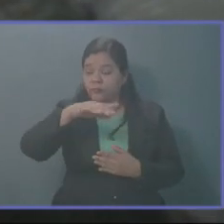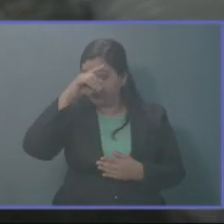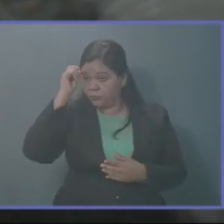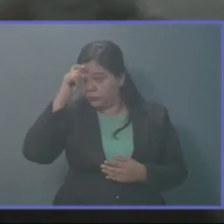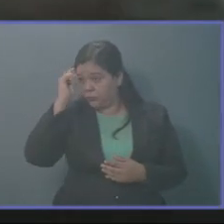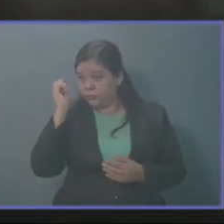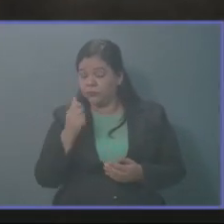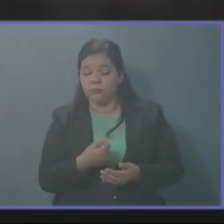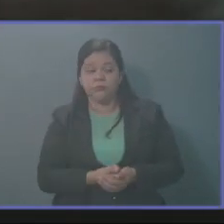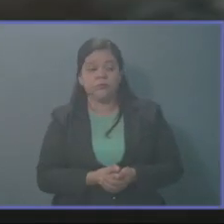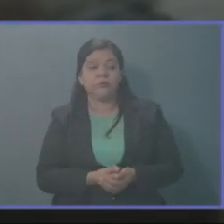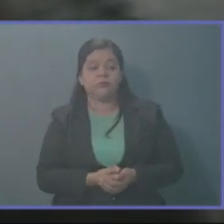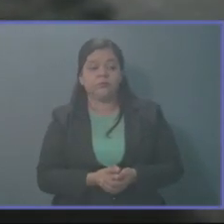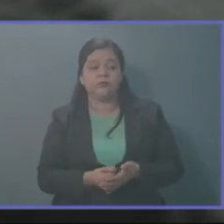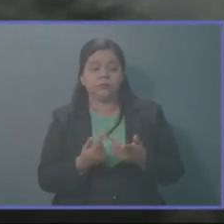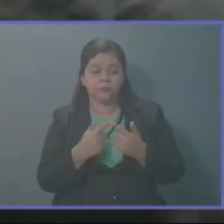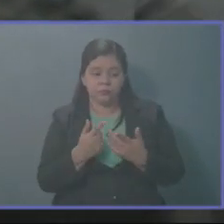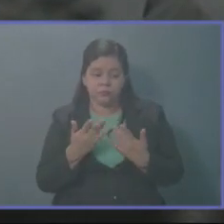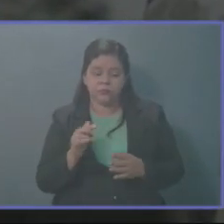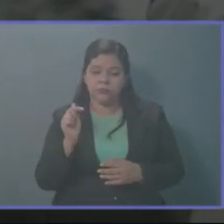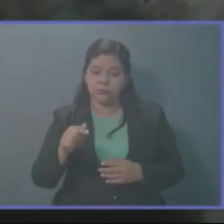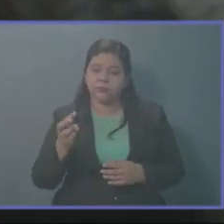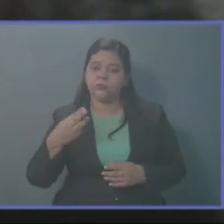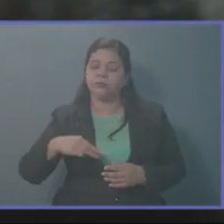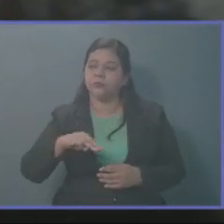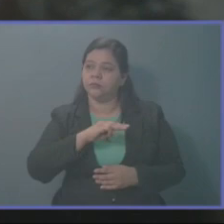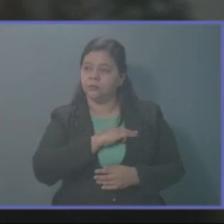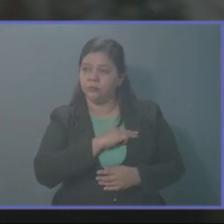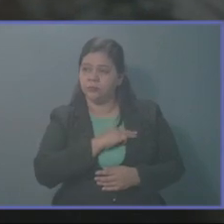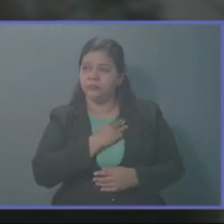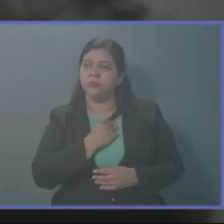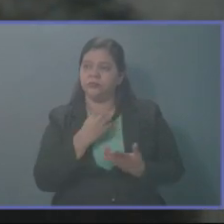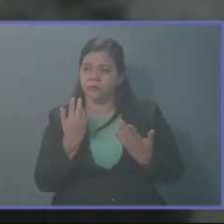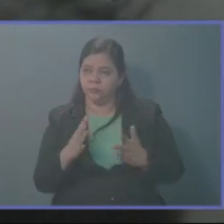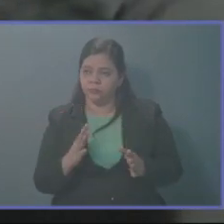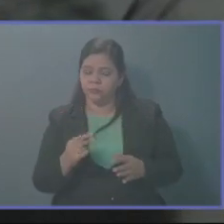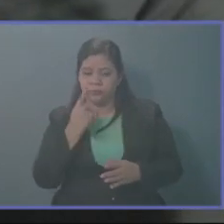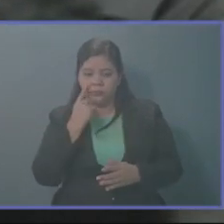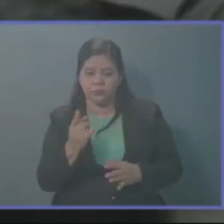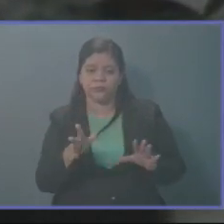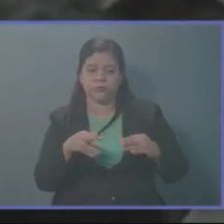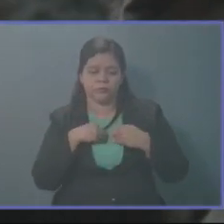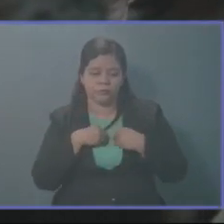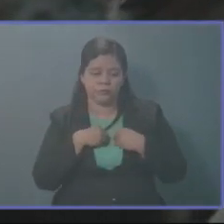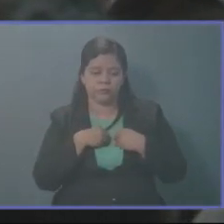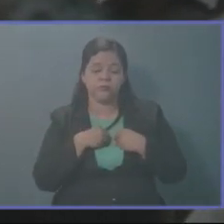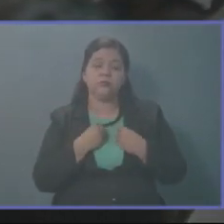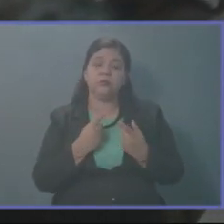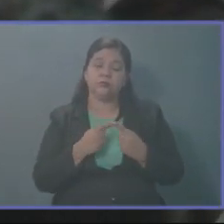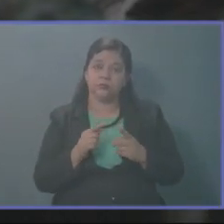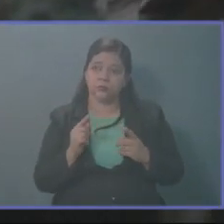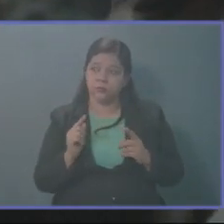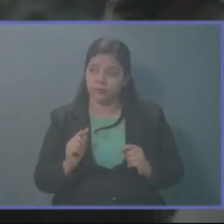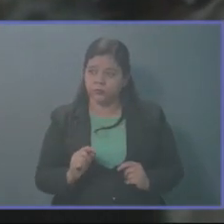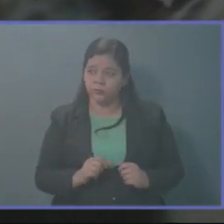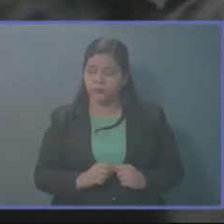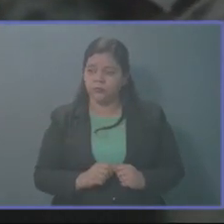rubro de esos ministerios o de esas otras instituciones son las que se verían afectadas. Entonces, en el